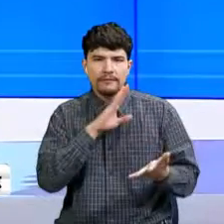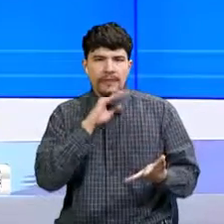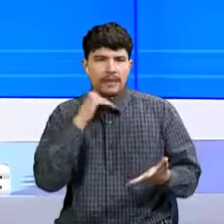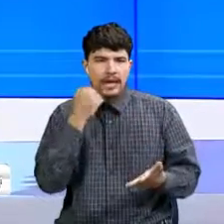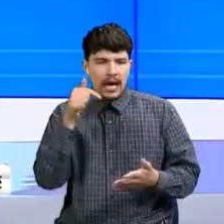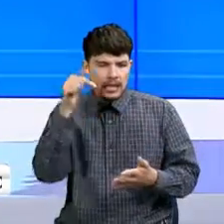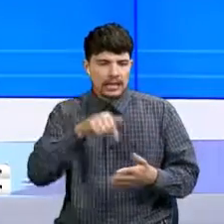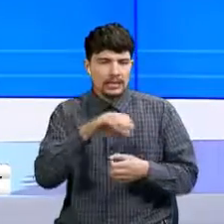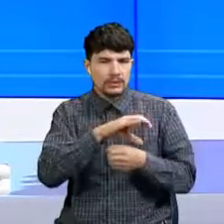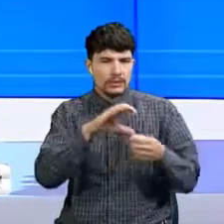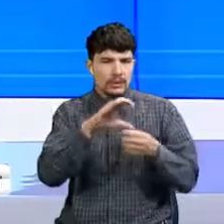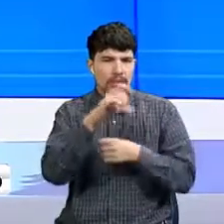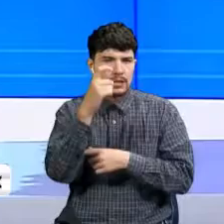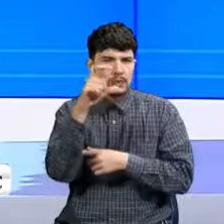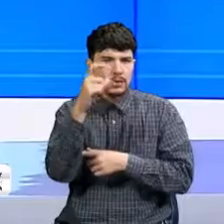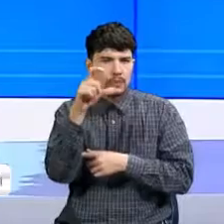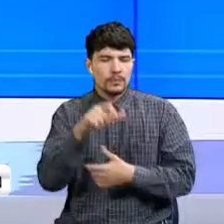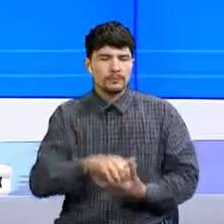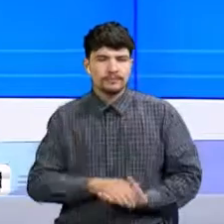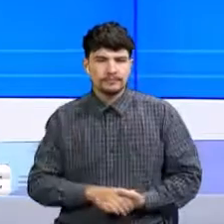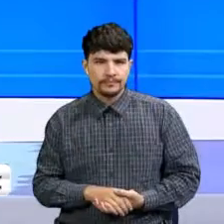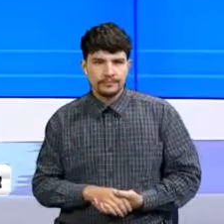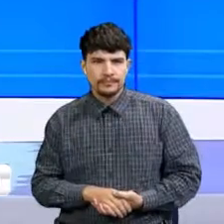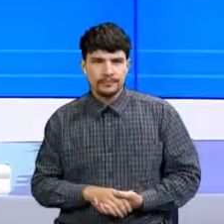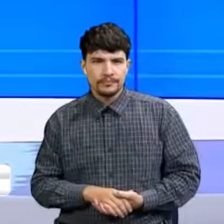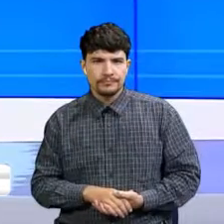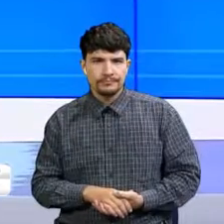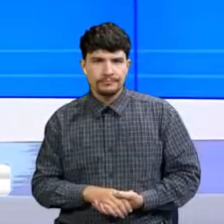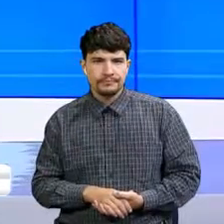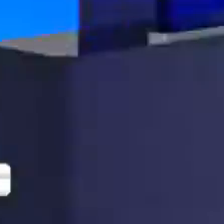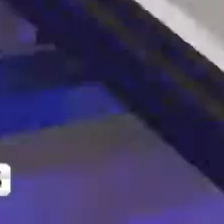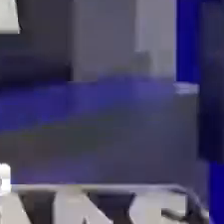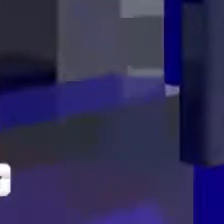en caninos y felinos en zona de frontera. Jorge, adelante.